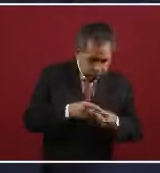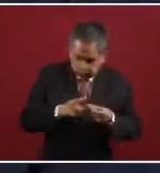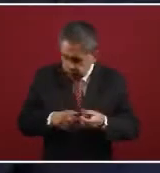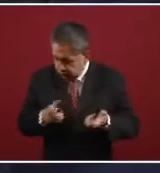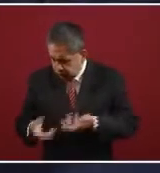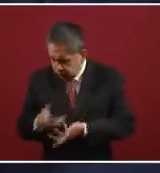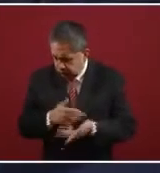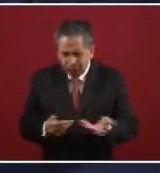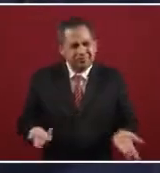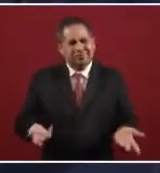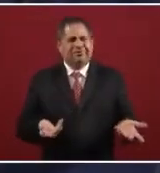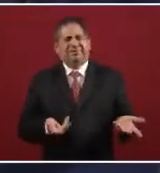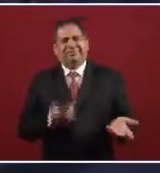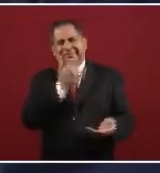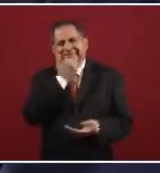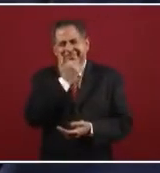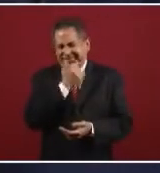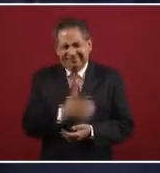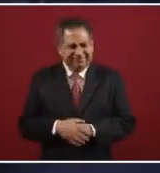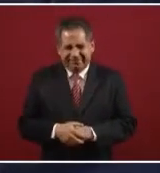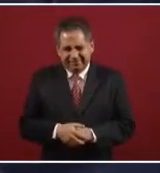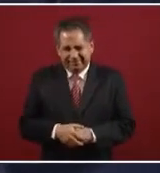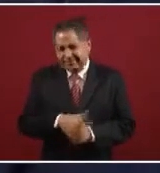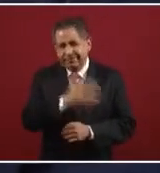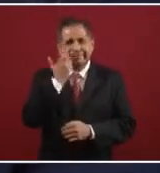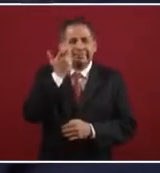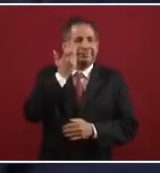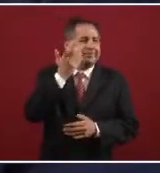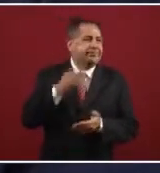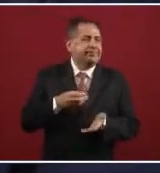Pero fíjense, son chicanadas,